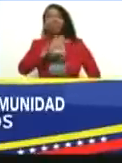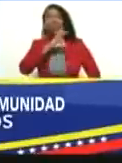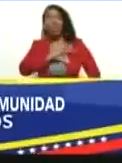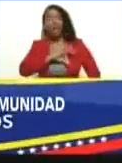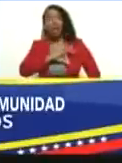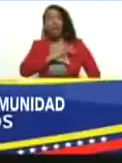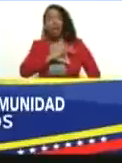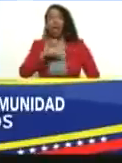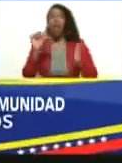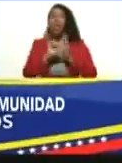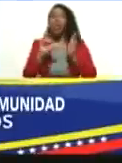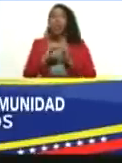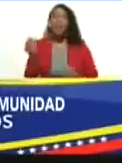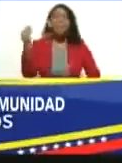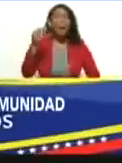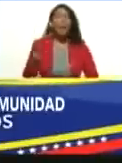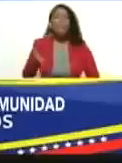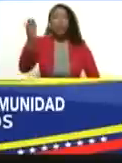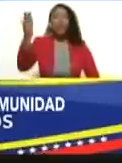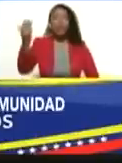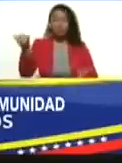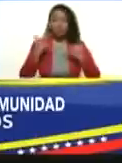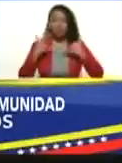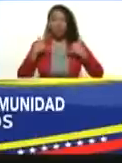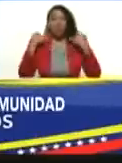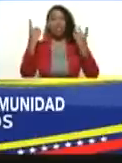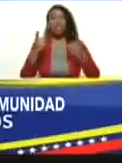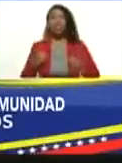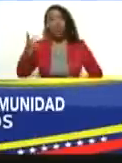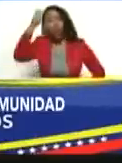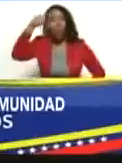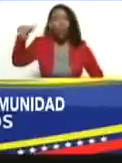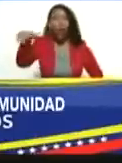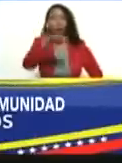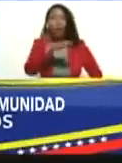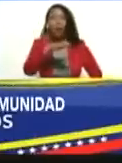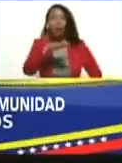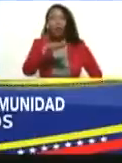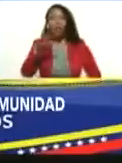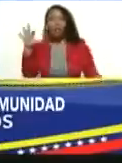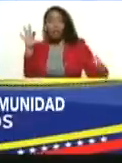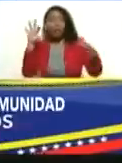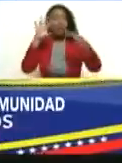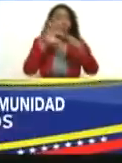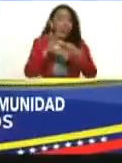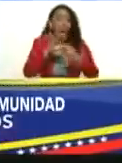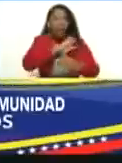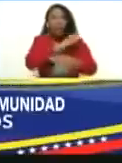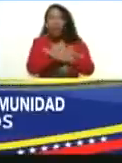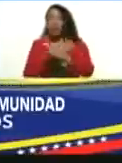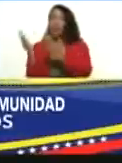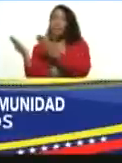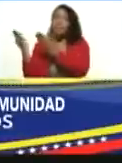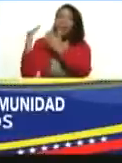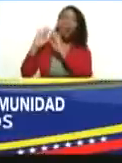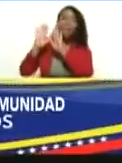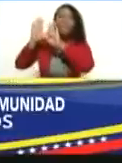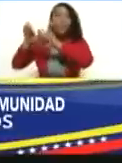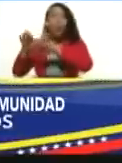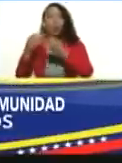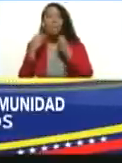Donde prevalece la autodeterminación de los pueblos y unir fuerzas y esfuerzos para